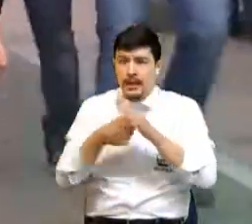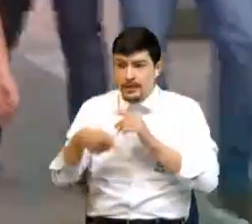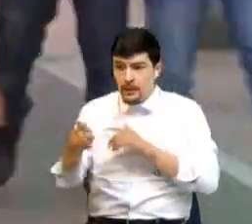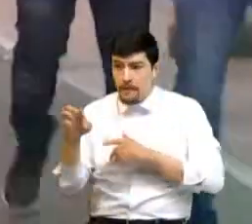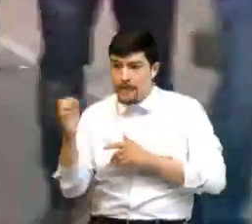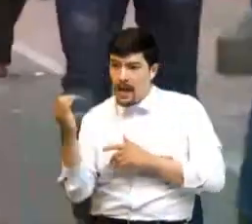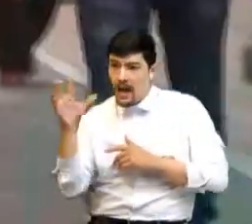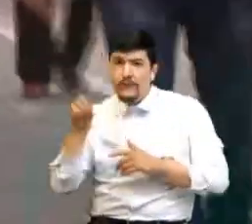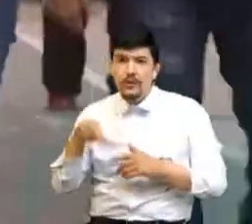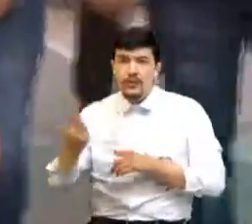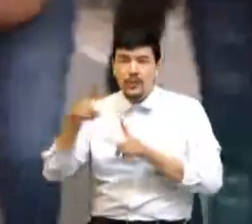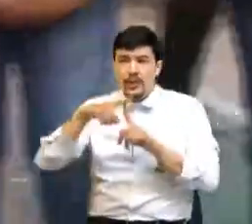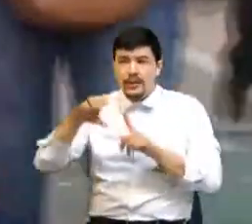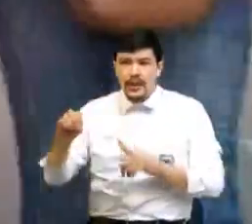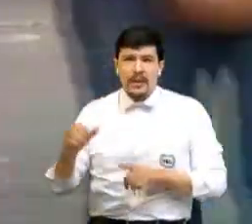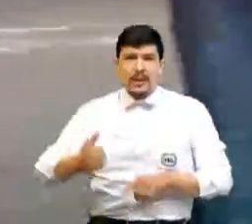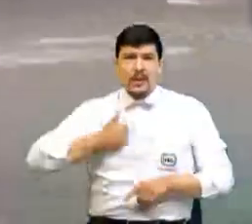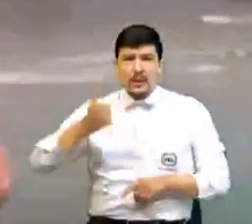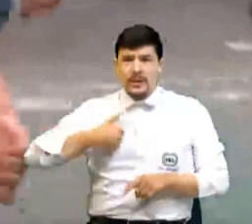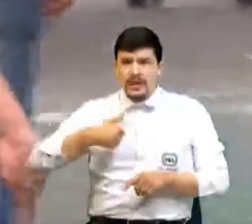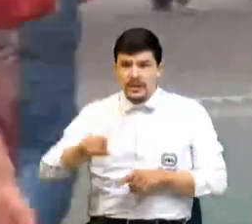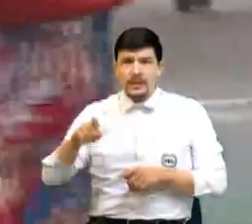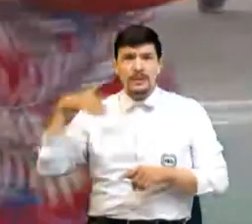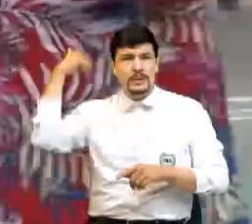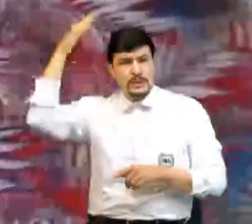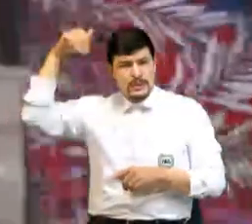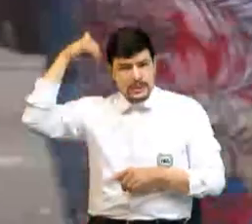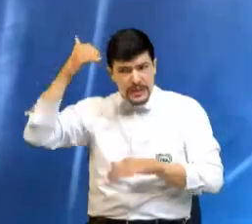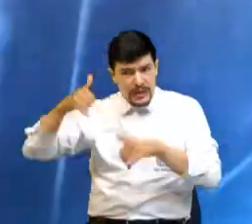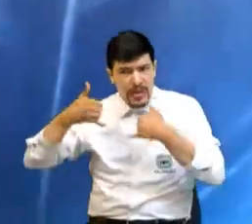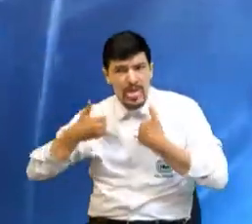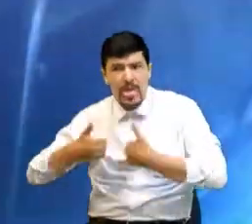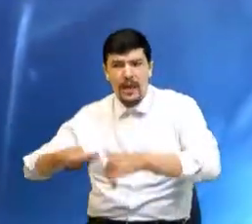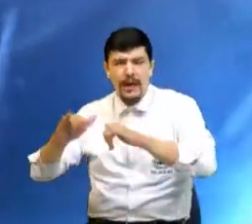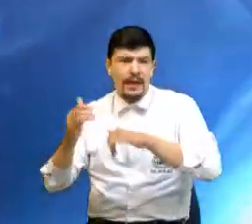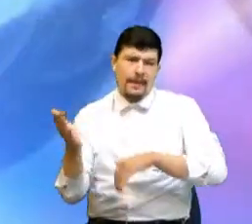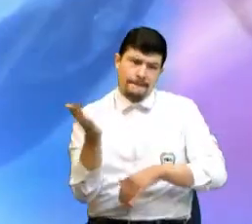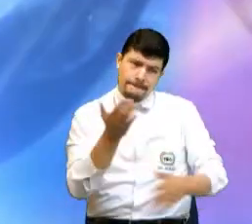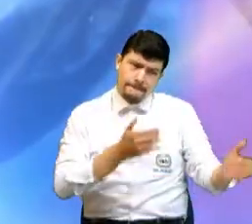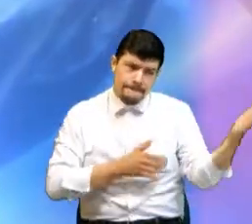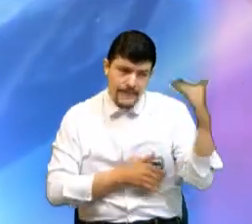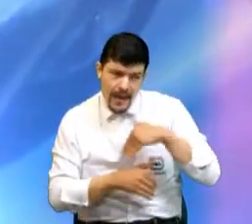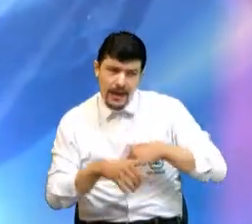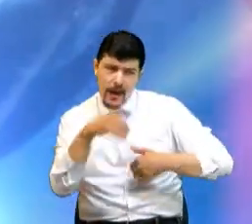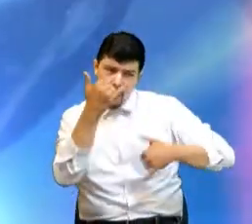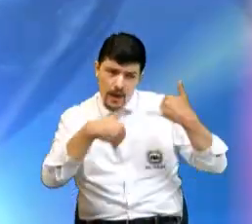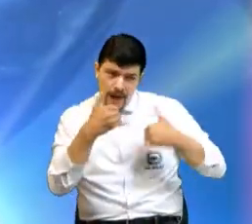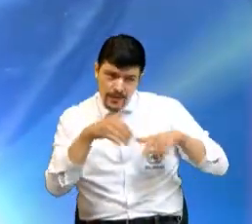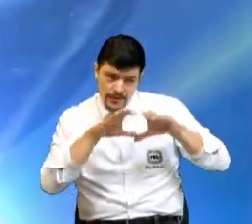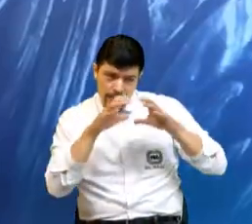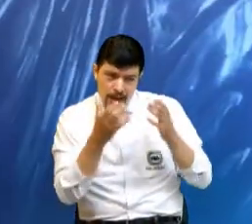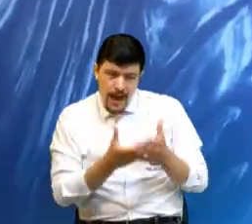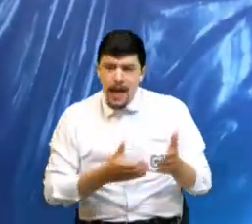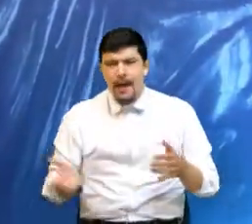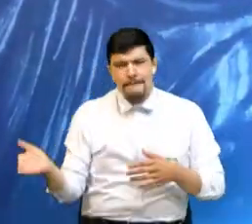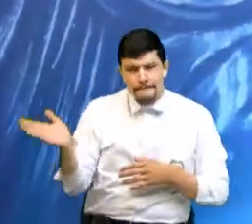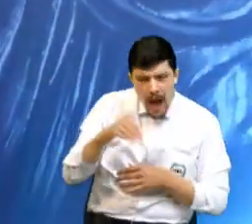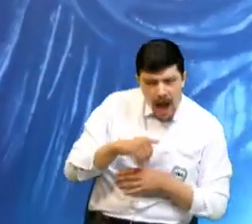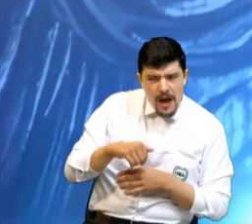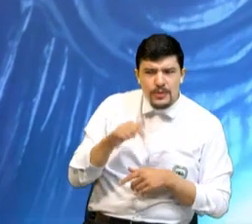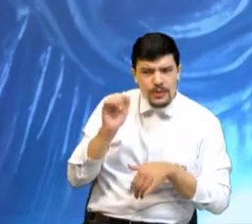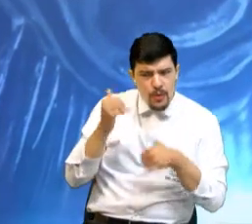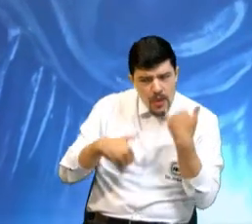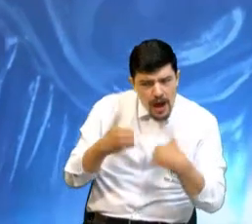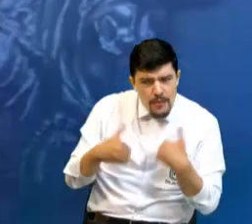su tío aprovechaba su inocencia y lo engañaba fácilmente. Venga, jugamos con esta pelotica. Vamos allí, jugamos allí